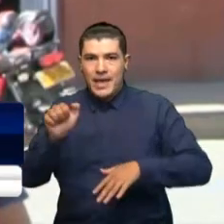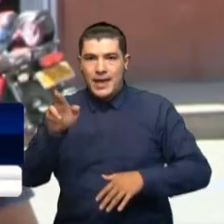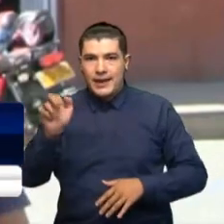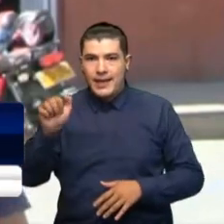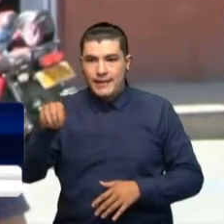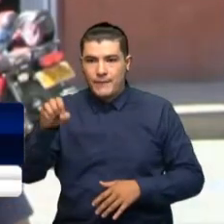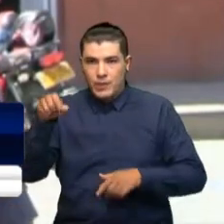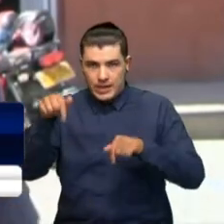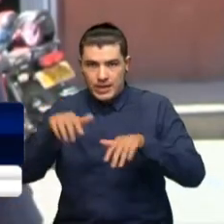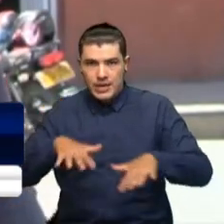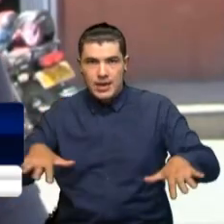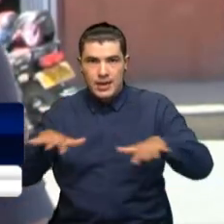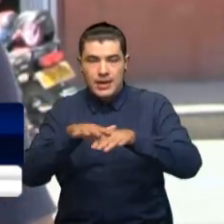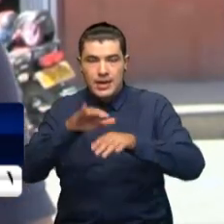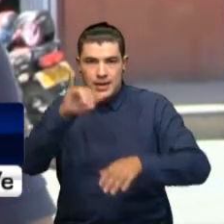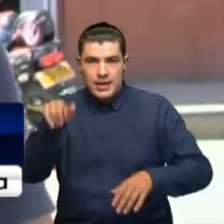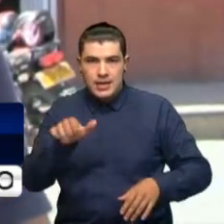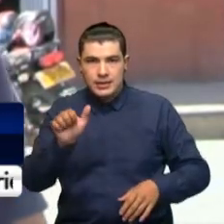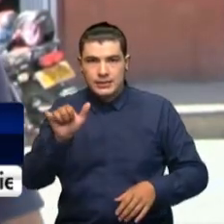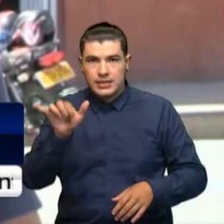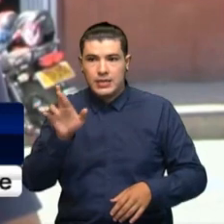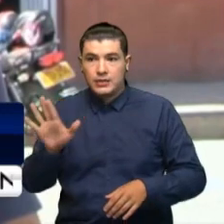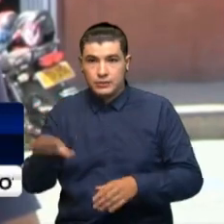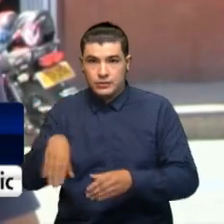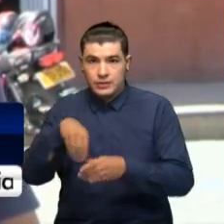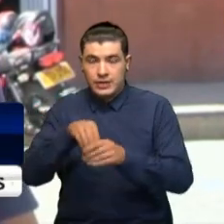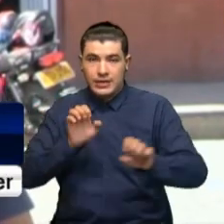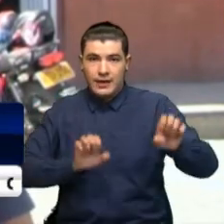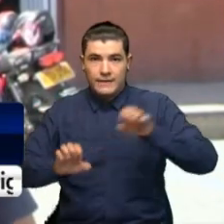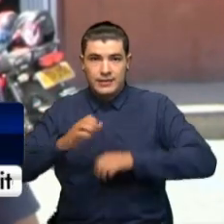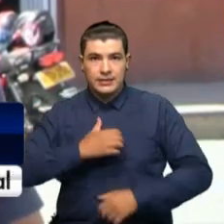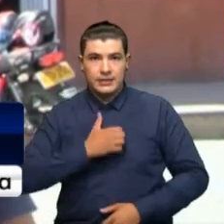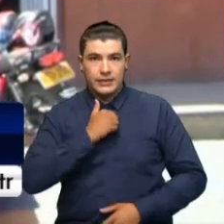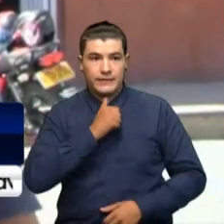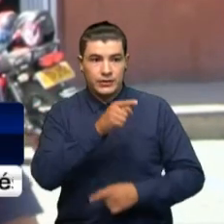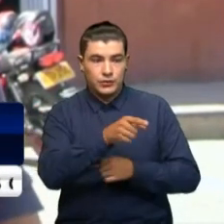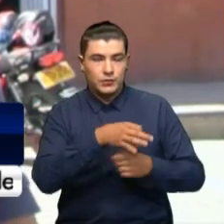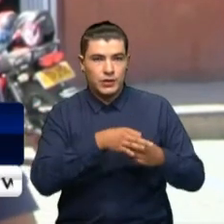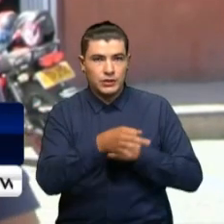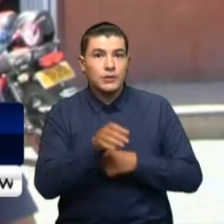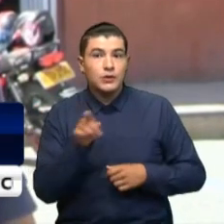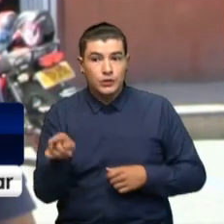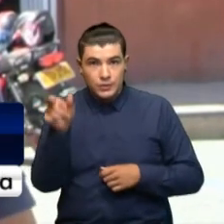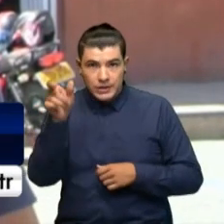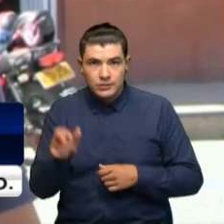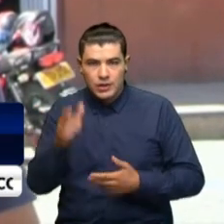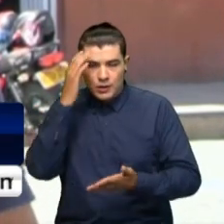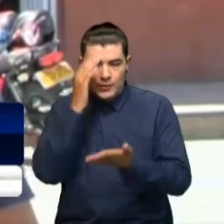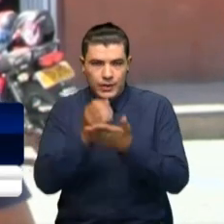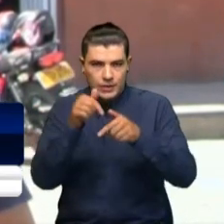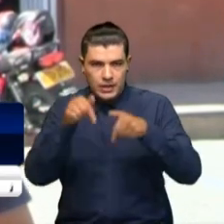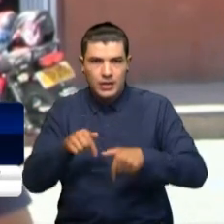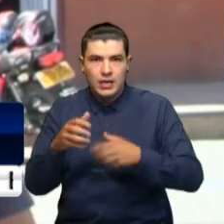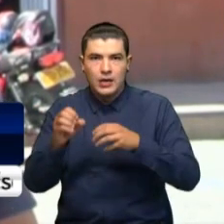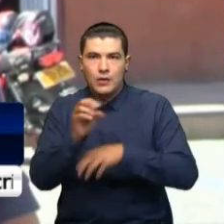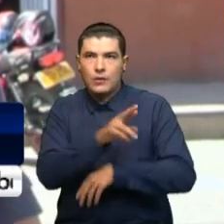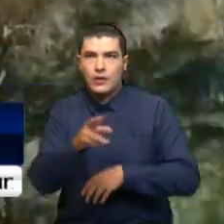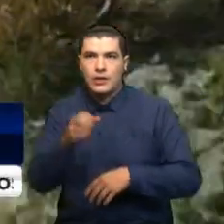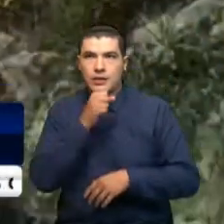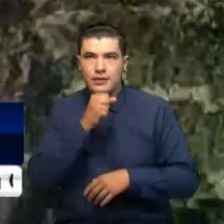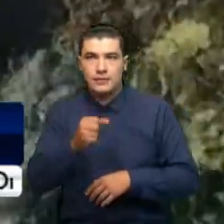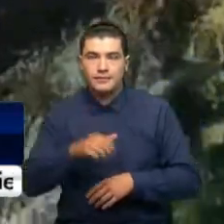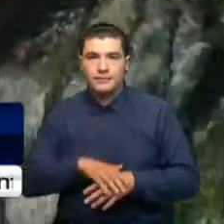ya ir antolín es integrante de la defensa civil del municipio de cerrito habló con el sistema oriente noticias